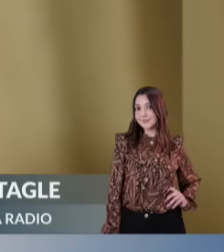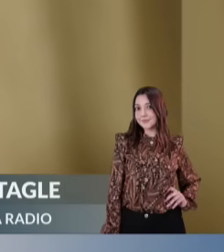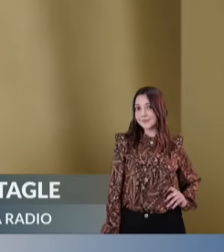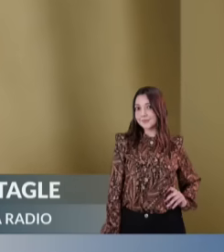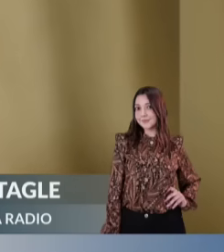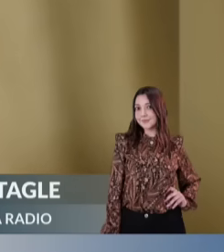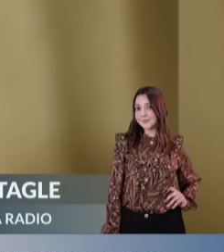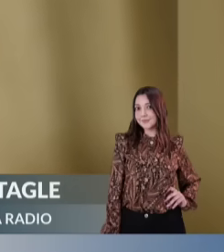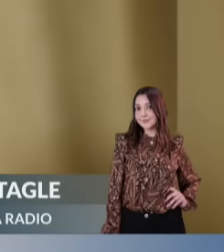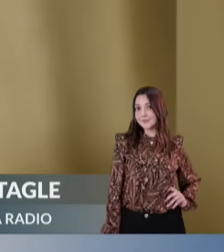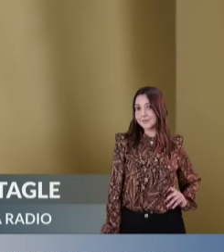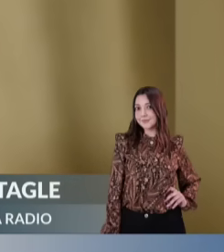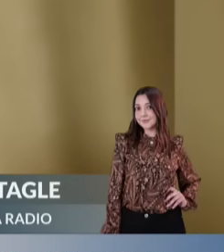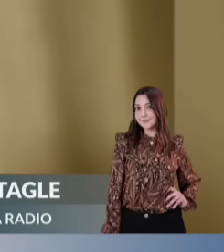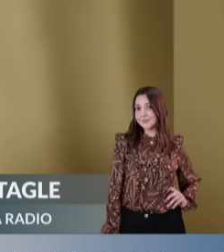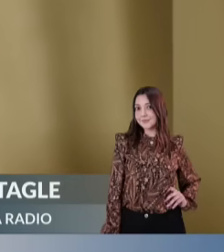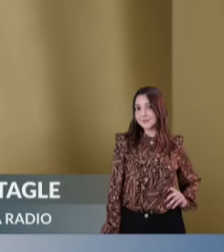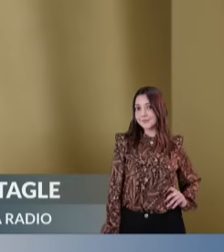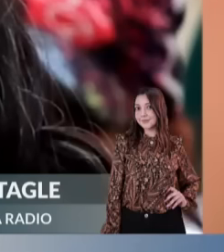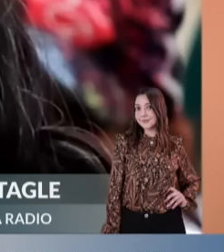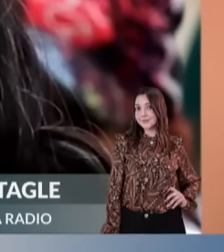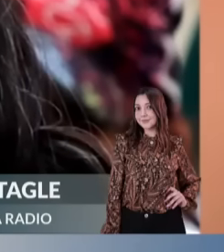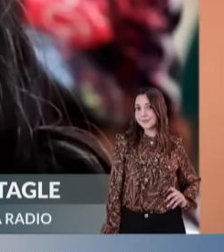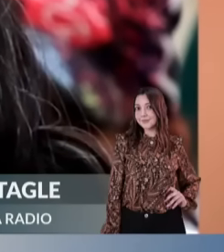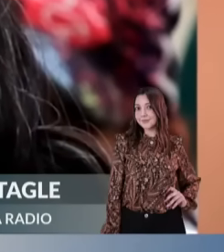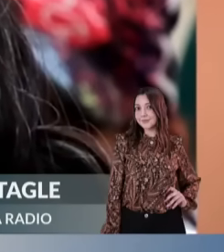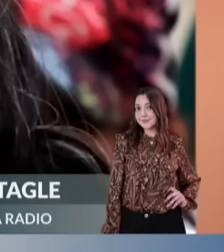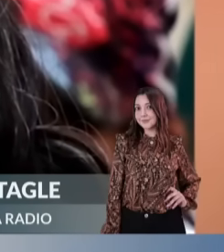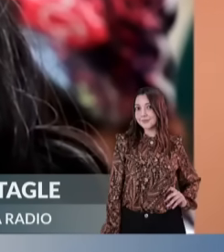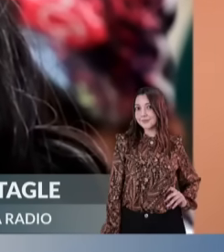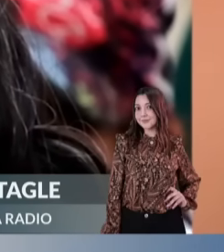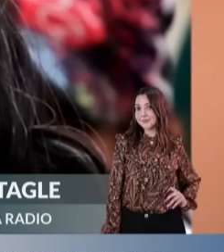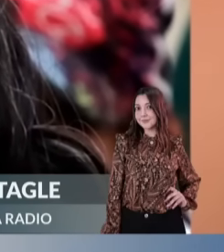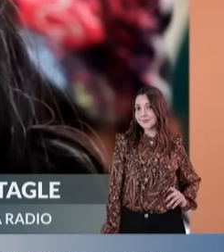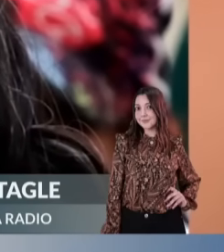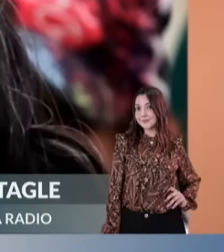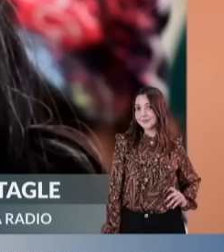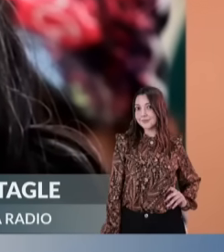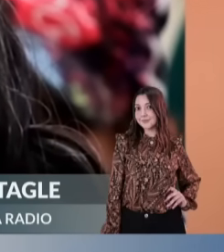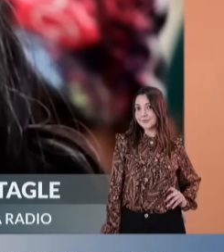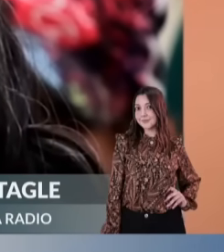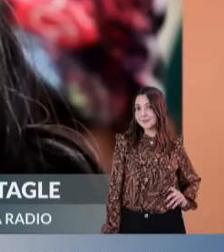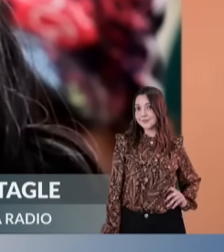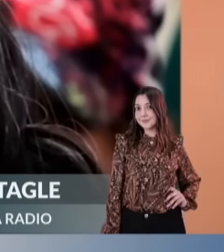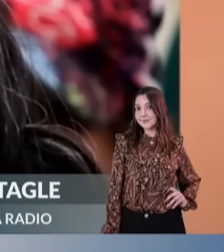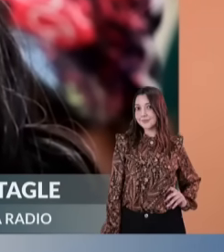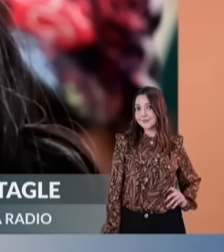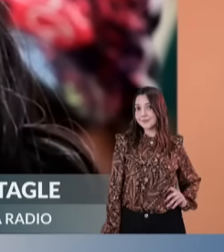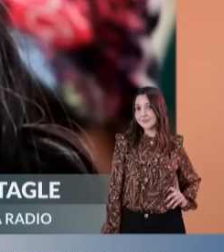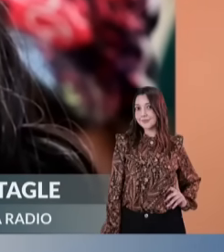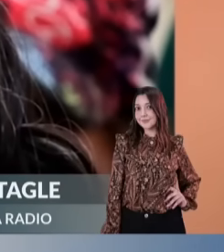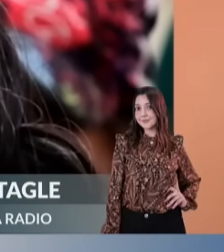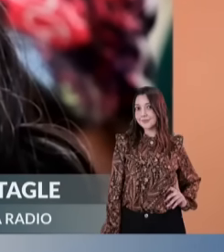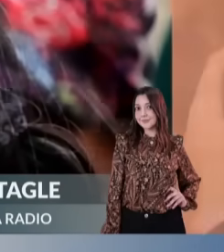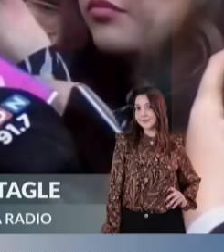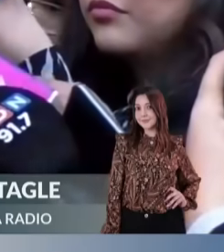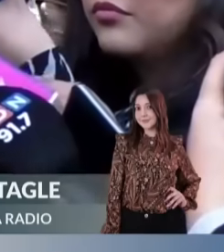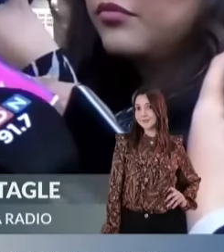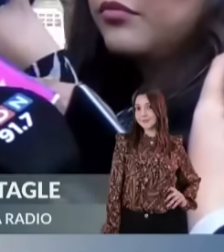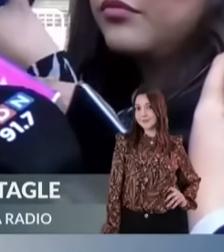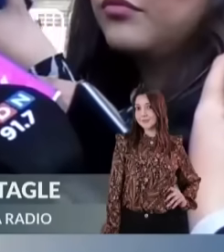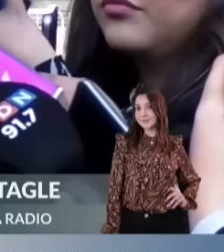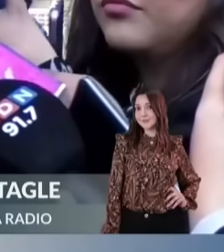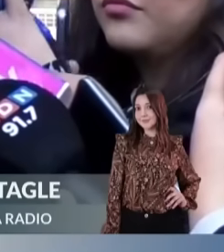un modo bien franco. Confirmó, haciendo una pausa, y dice: personas que llegan por primera vez a un cargo directivo en